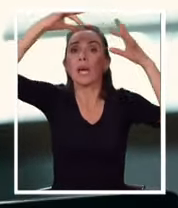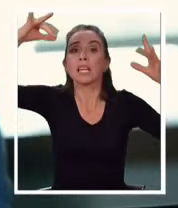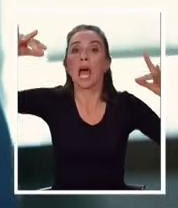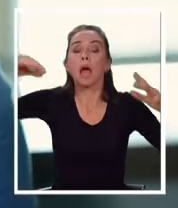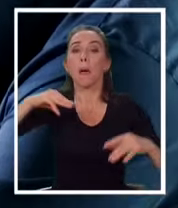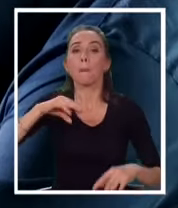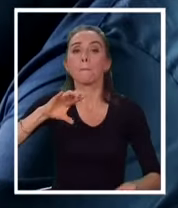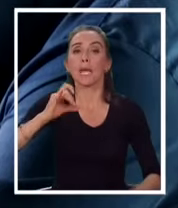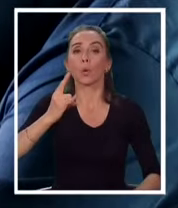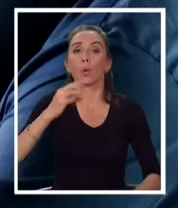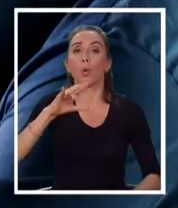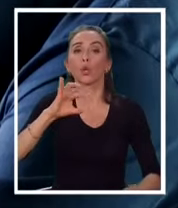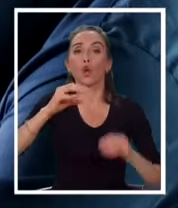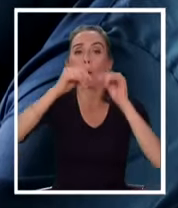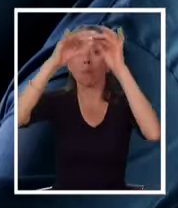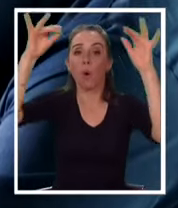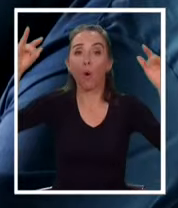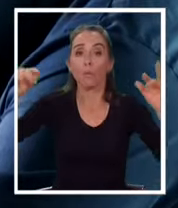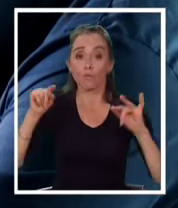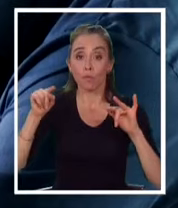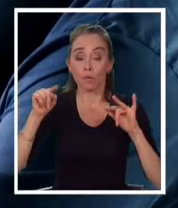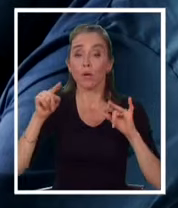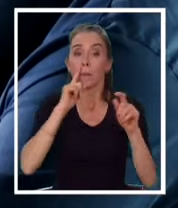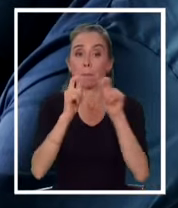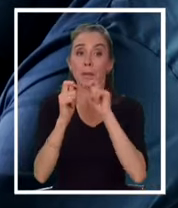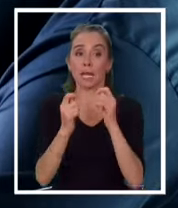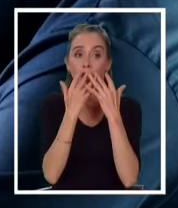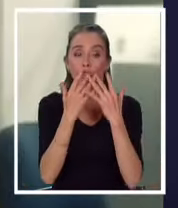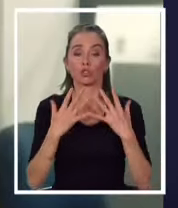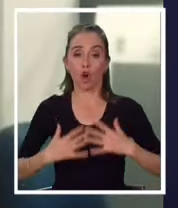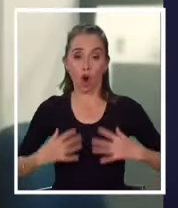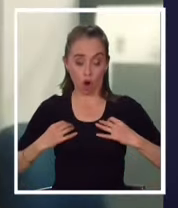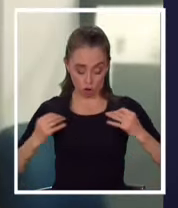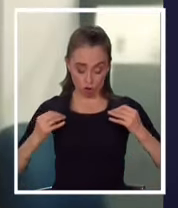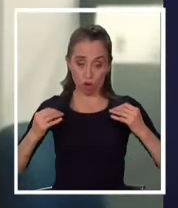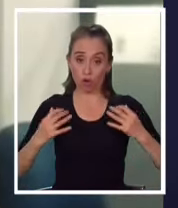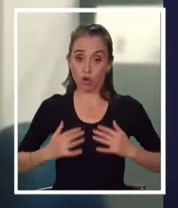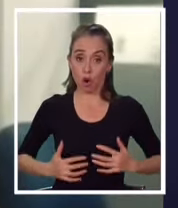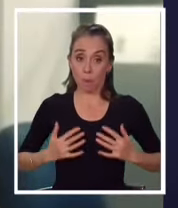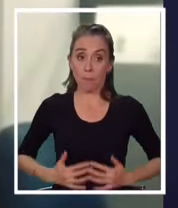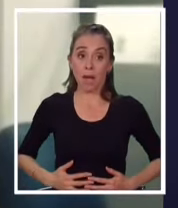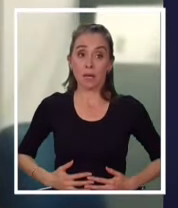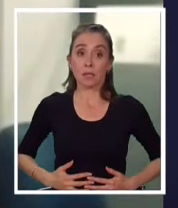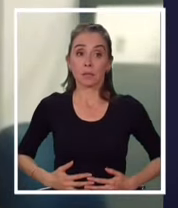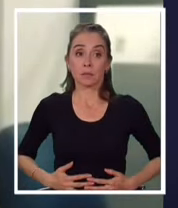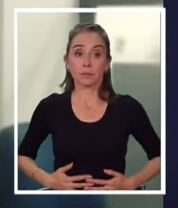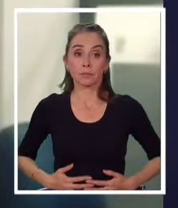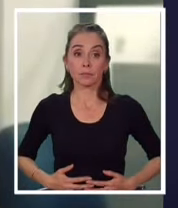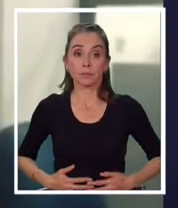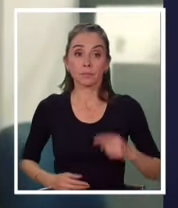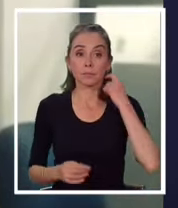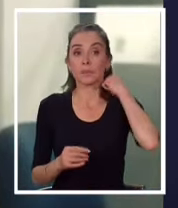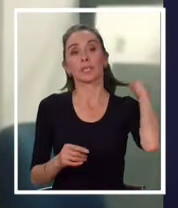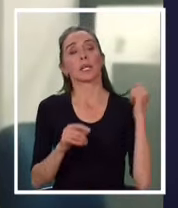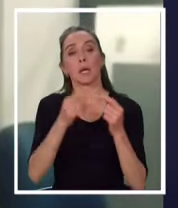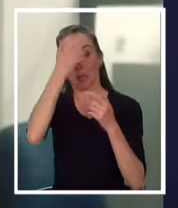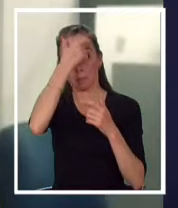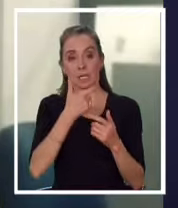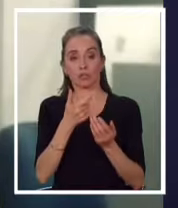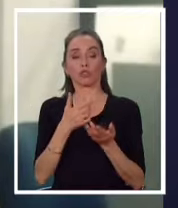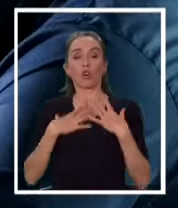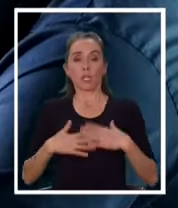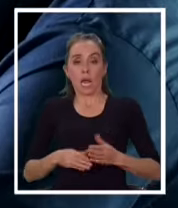Y eso es bastante, bastante preocupante. Las mismas ropas y los elementos con los que se creman a las